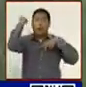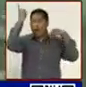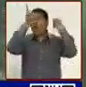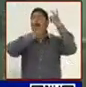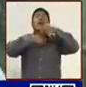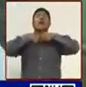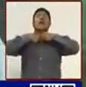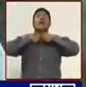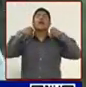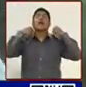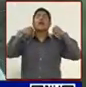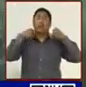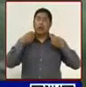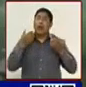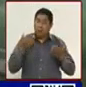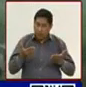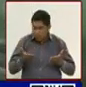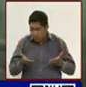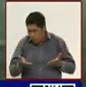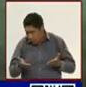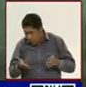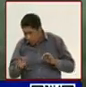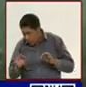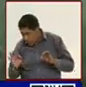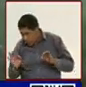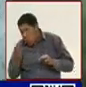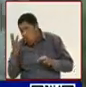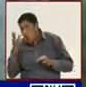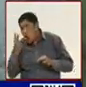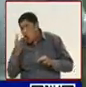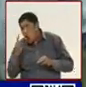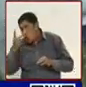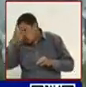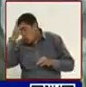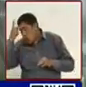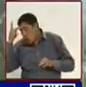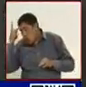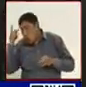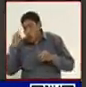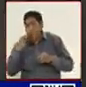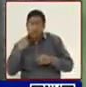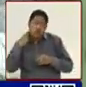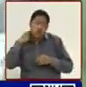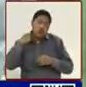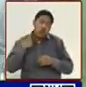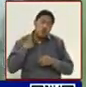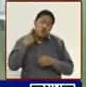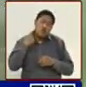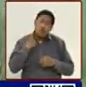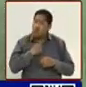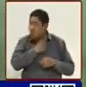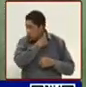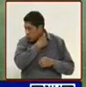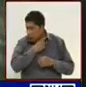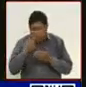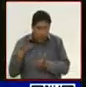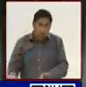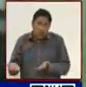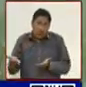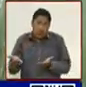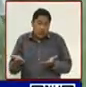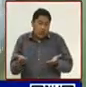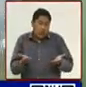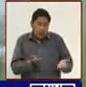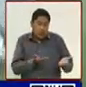donde había un cordón de color plomo que envolvía el mismo. La autopsia se trasladará a la IDIF, y